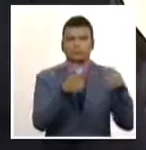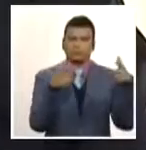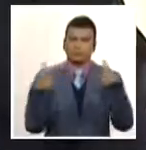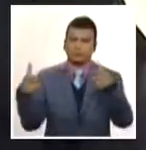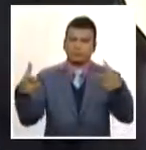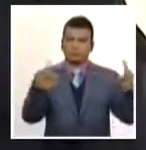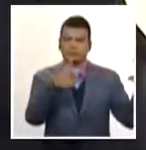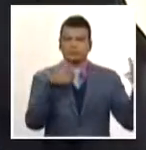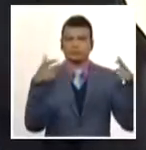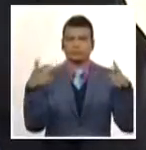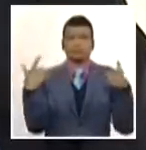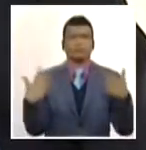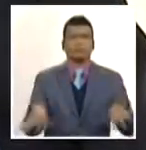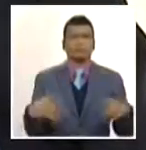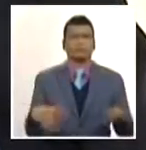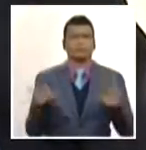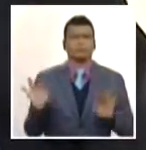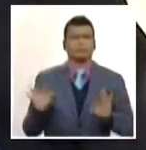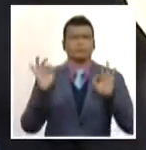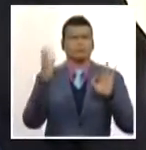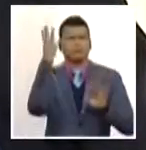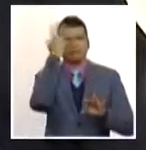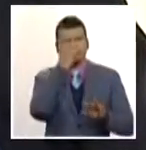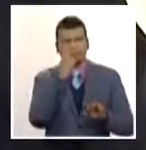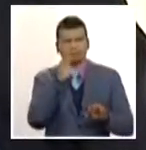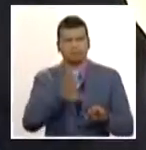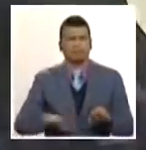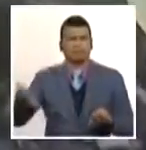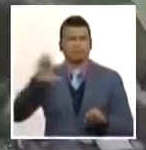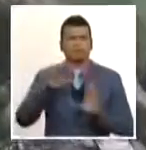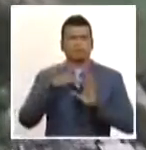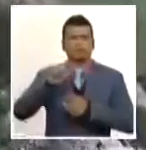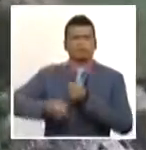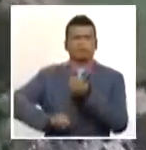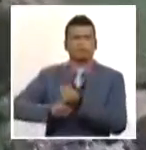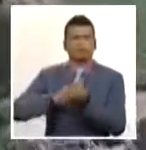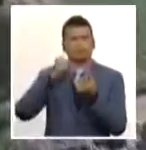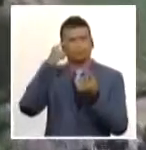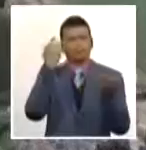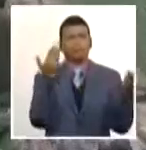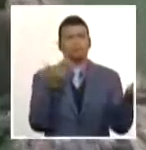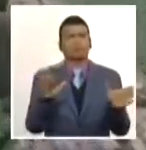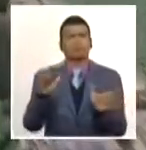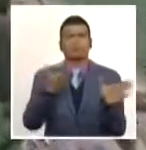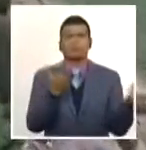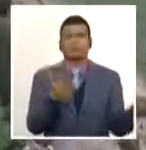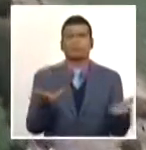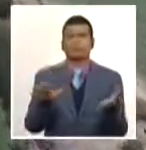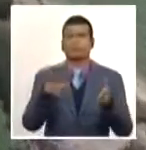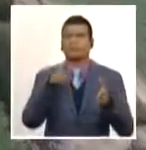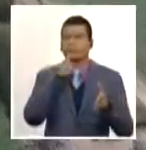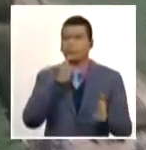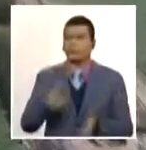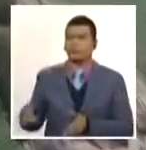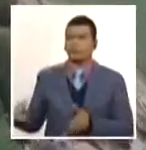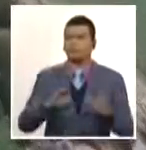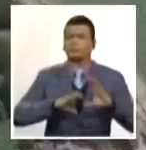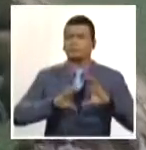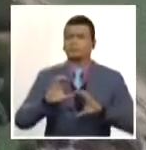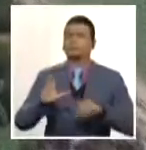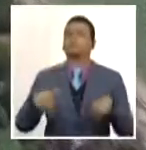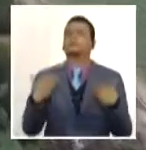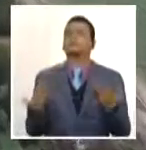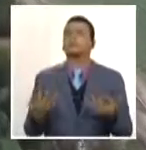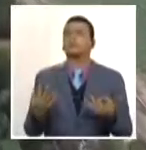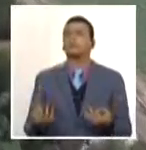HD, unos paisajes espectaculares de nuestro departamento que siempre nos están apoyando. ¿Qué planes hay para el río Cauca? Usted sabe que esto siempre nos ha preocupado y cada